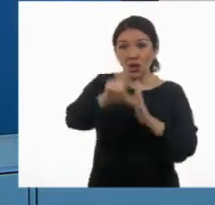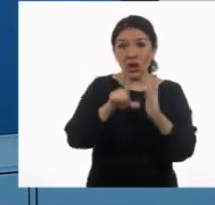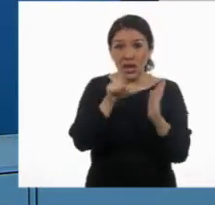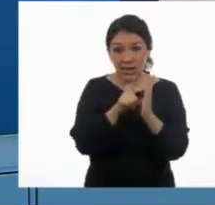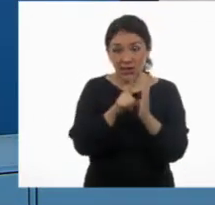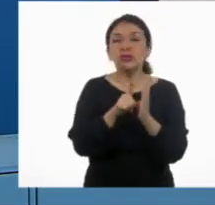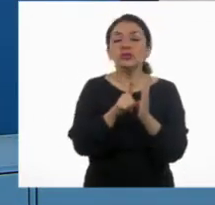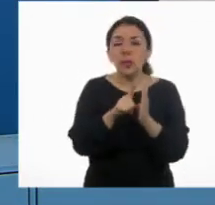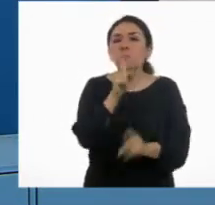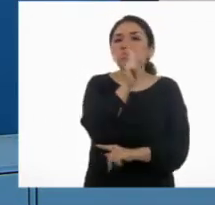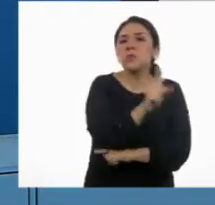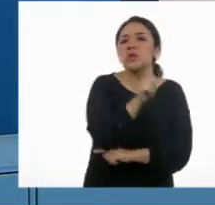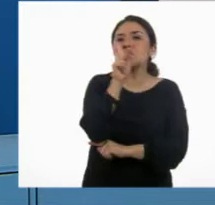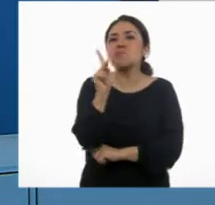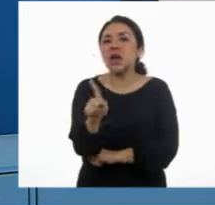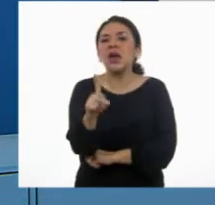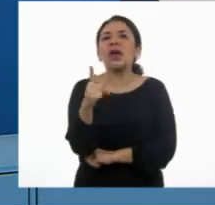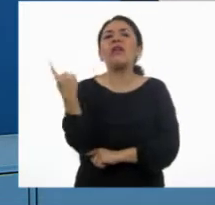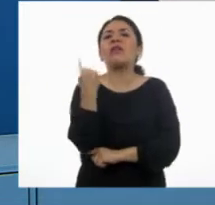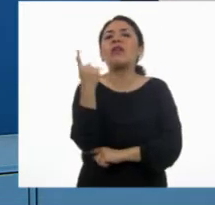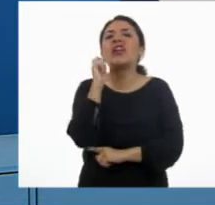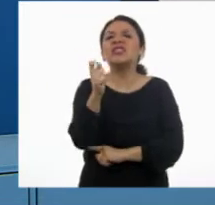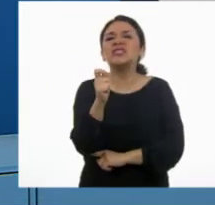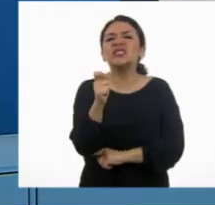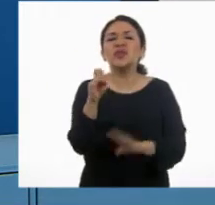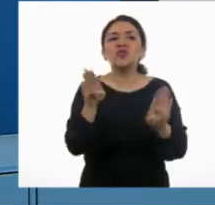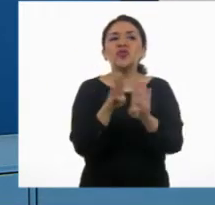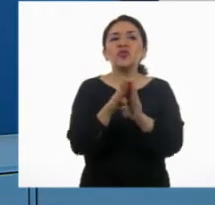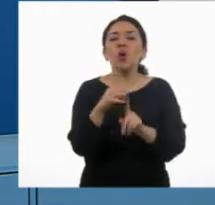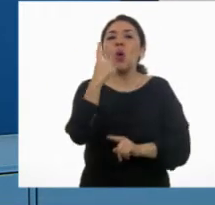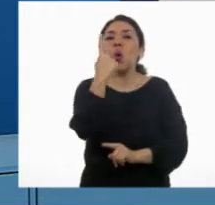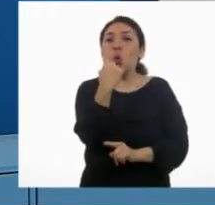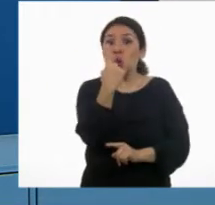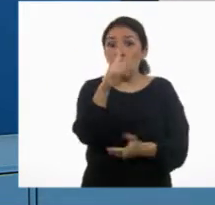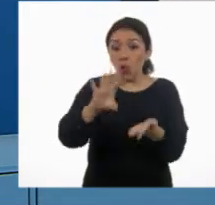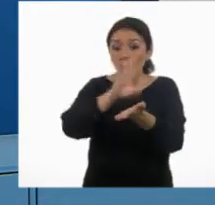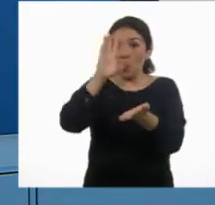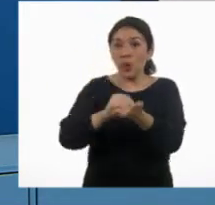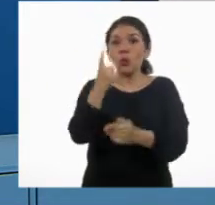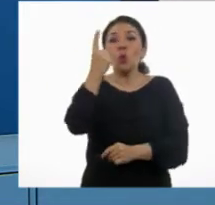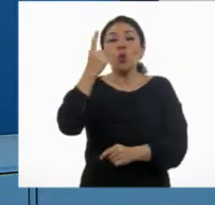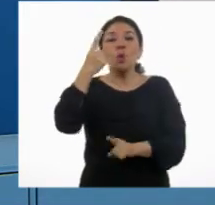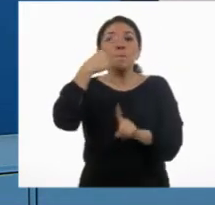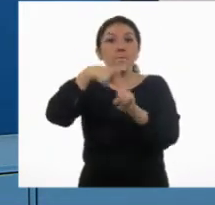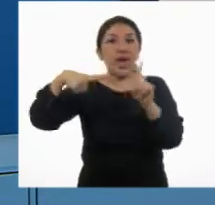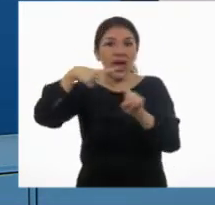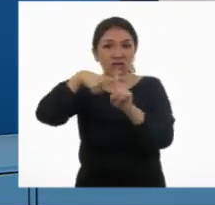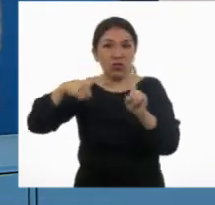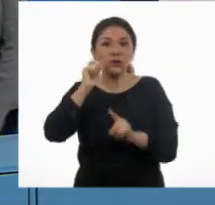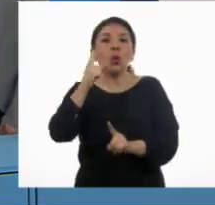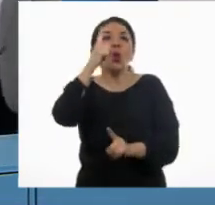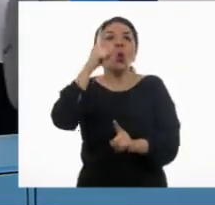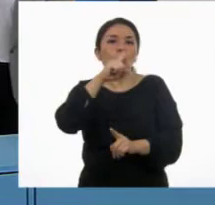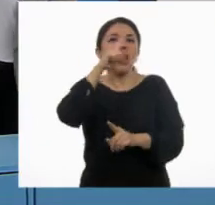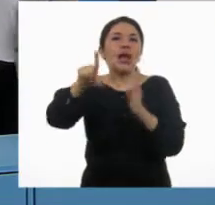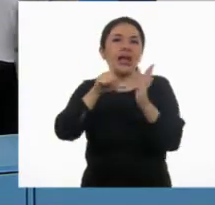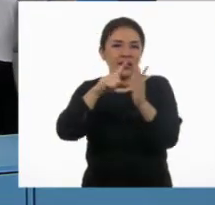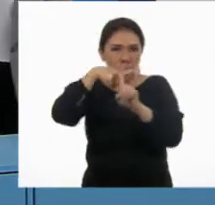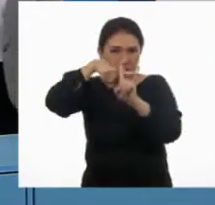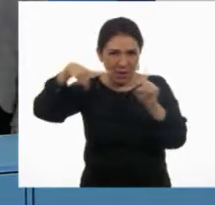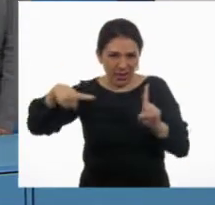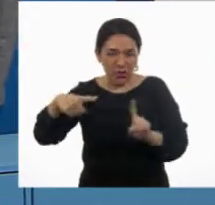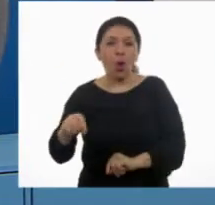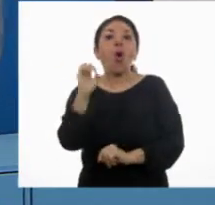litros. Es lo mismo que en fracción un entero, un medio. O sea, litro y medio. O lo podríamos